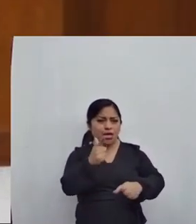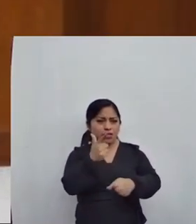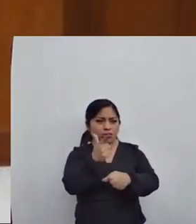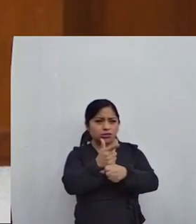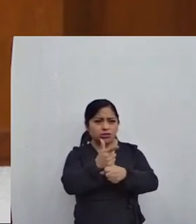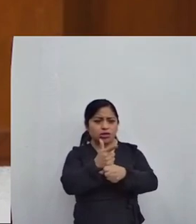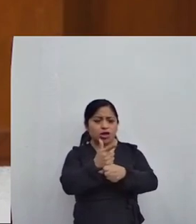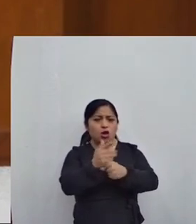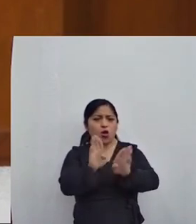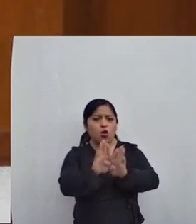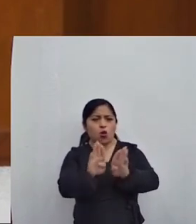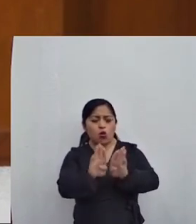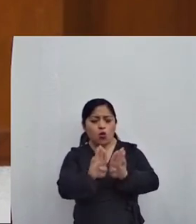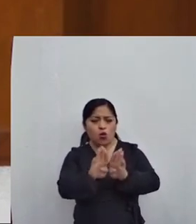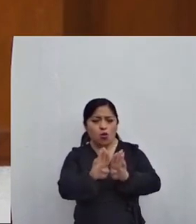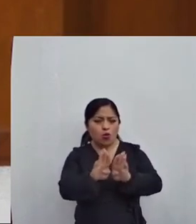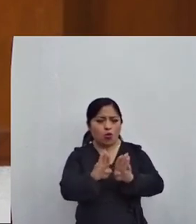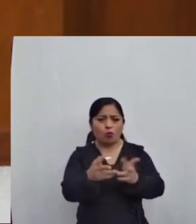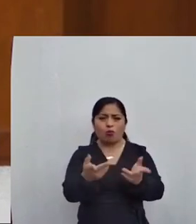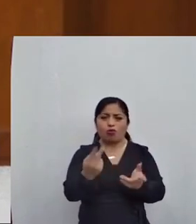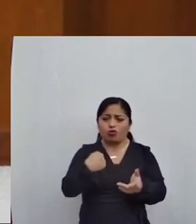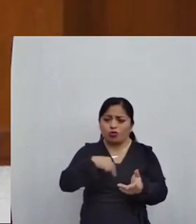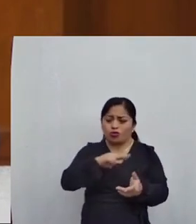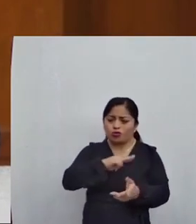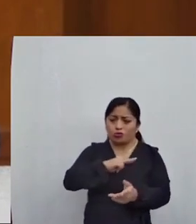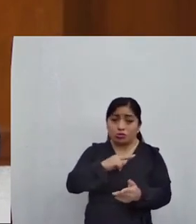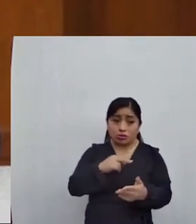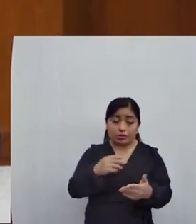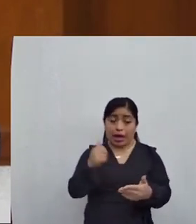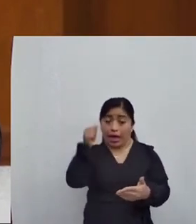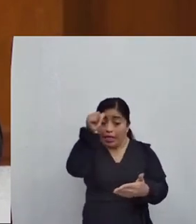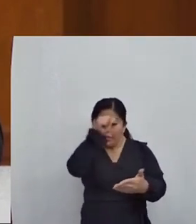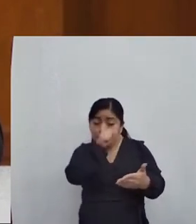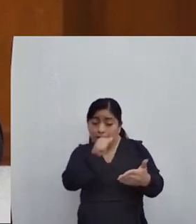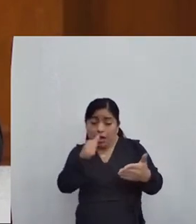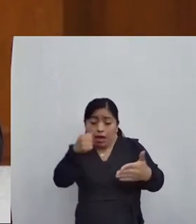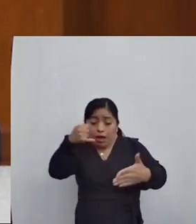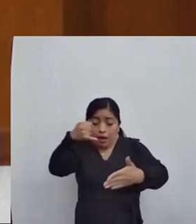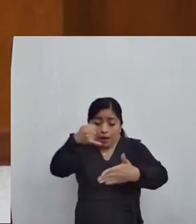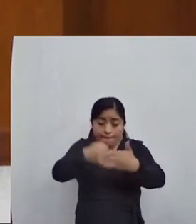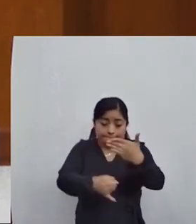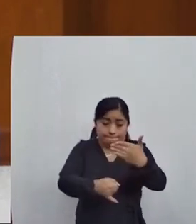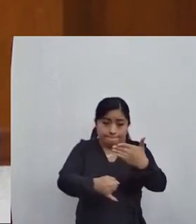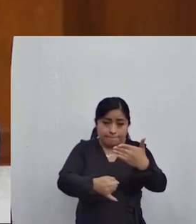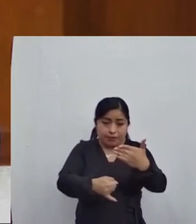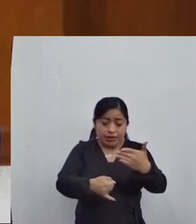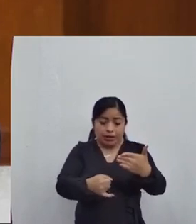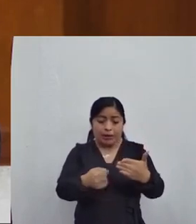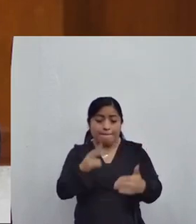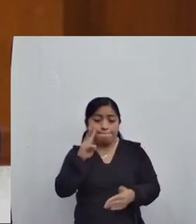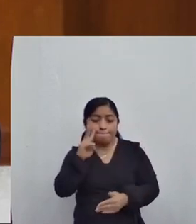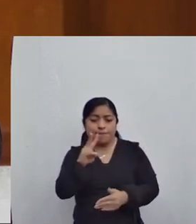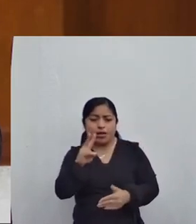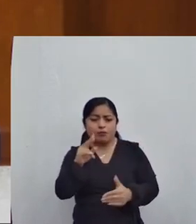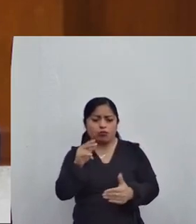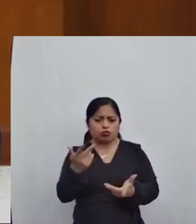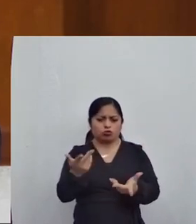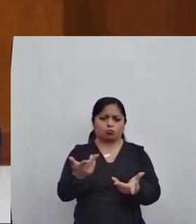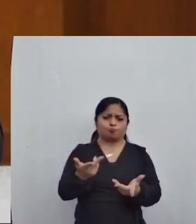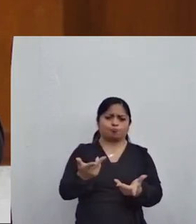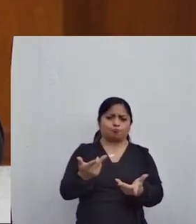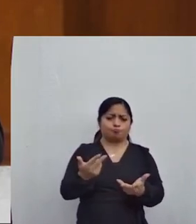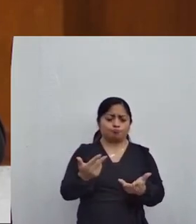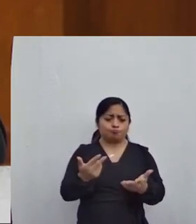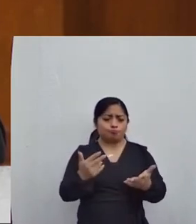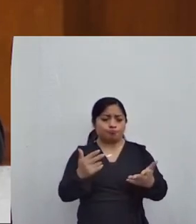seguimiento que, si lo reflexionamos con profundidad, materializa el término o el principio